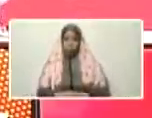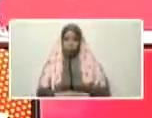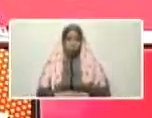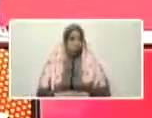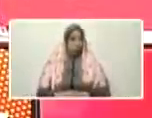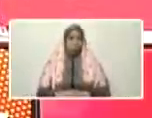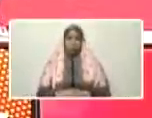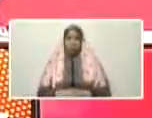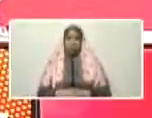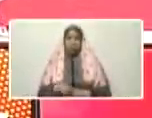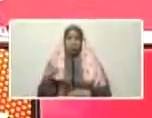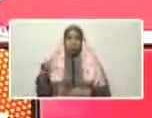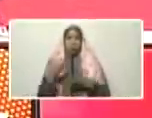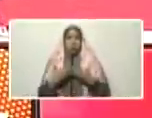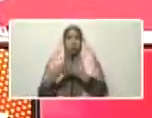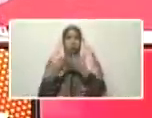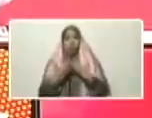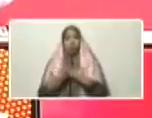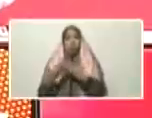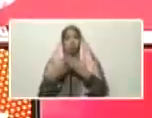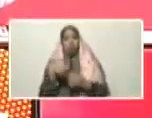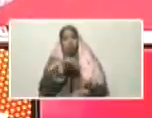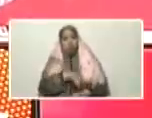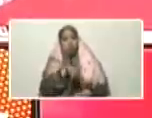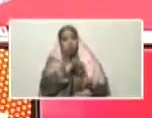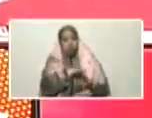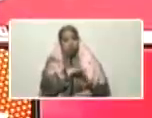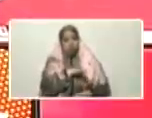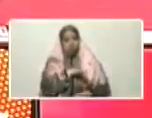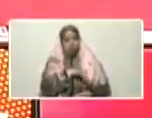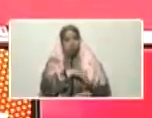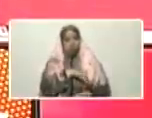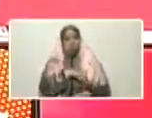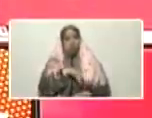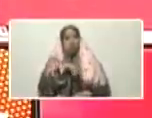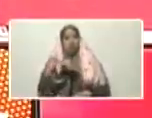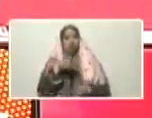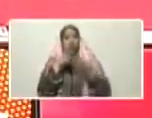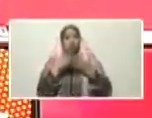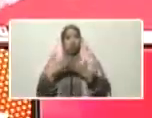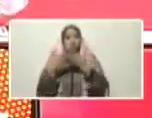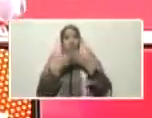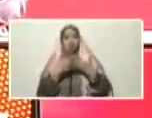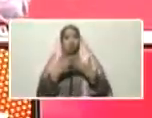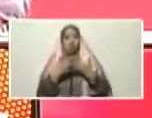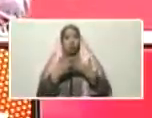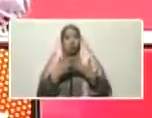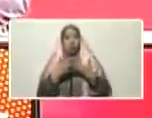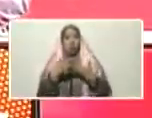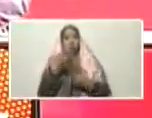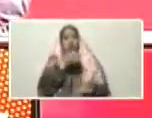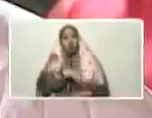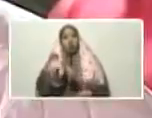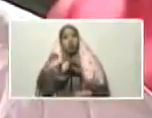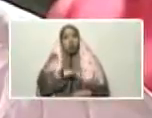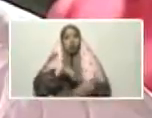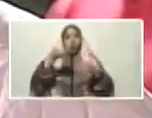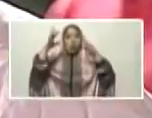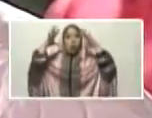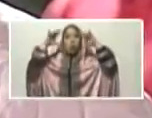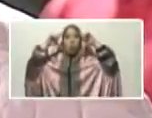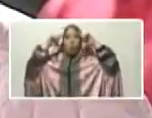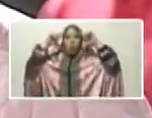para es un estudioso de los fenómenos de la sociedad de la sociología es casi sociólogos un